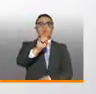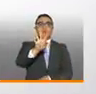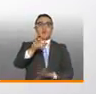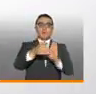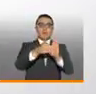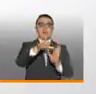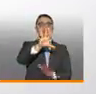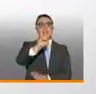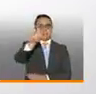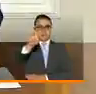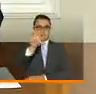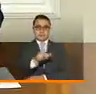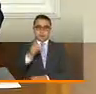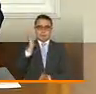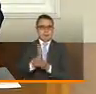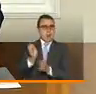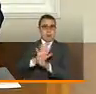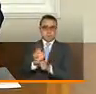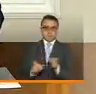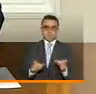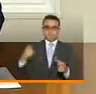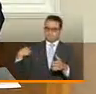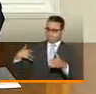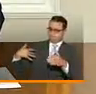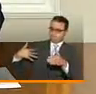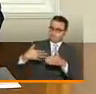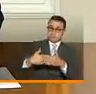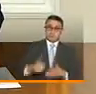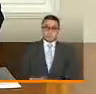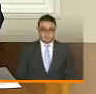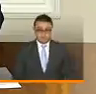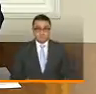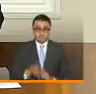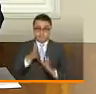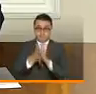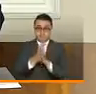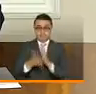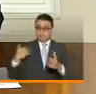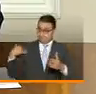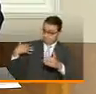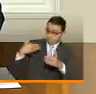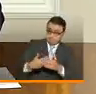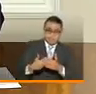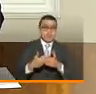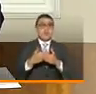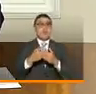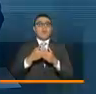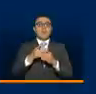2.104.506 personas, pero muy importante también destacar que Colombia llega ya a